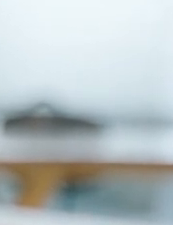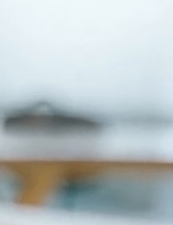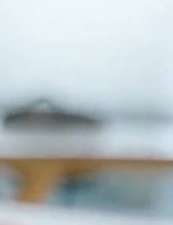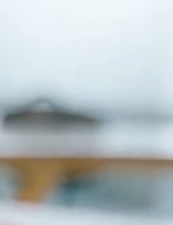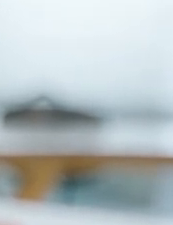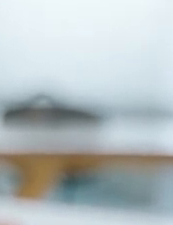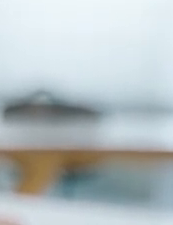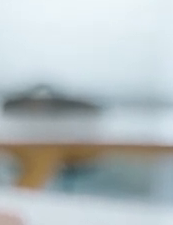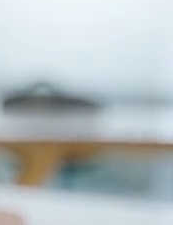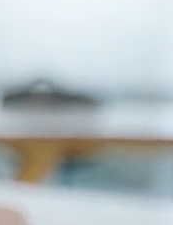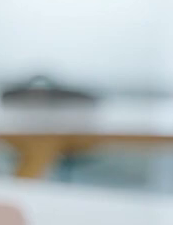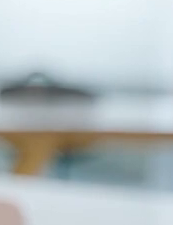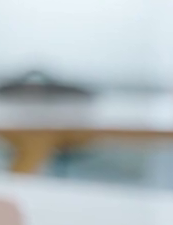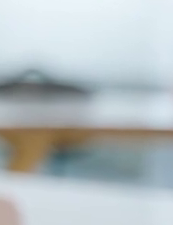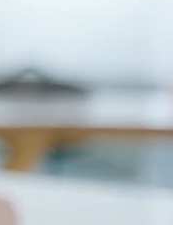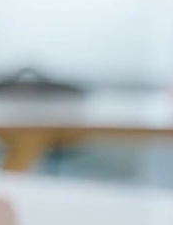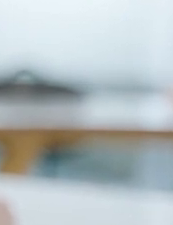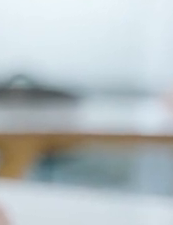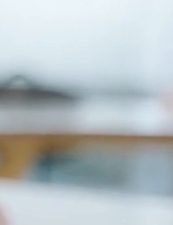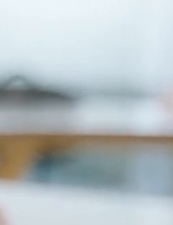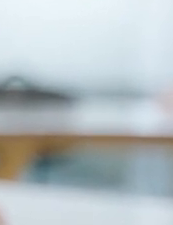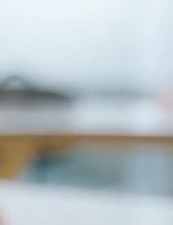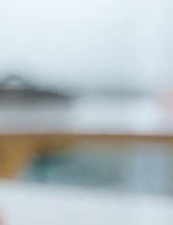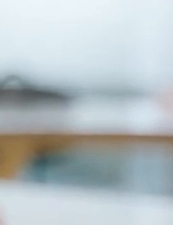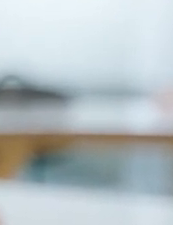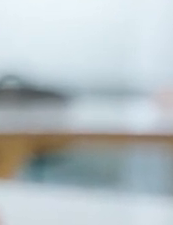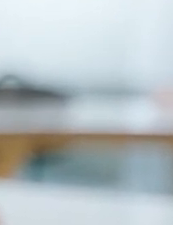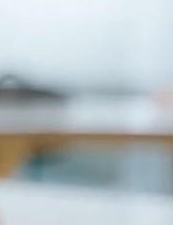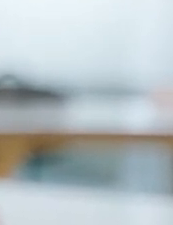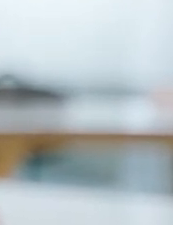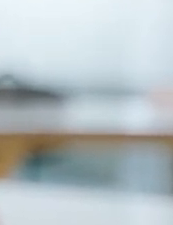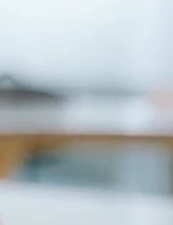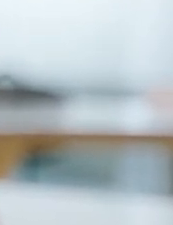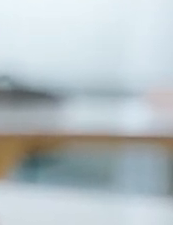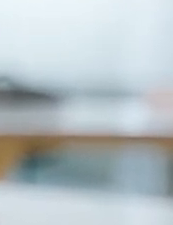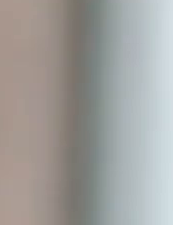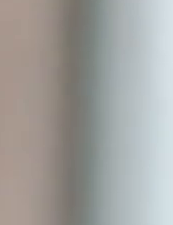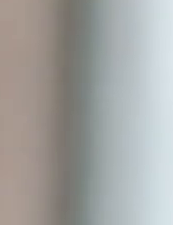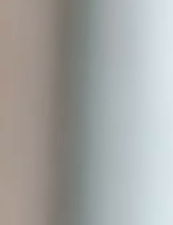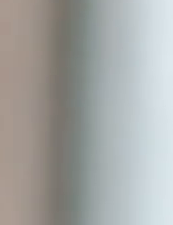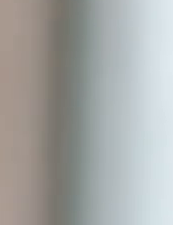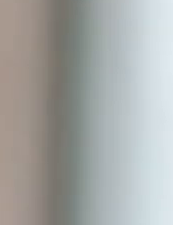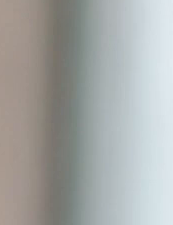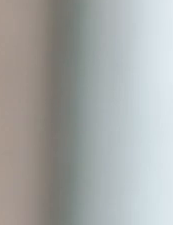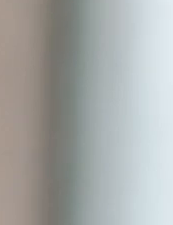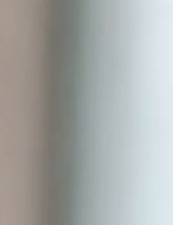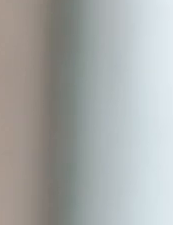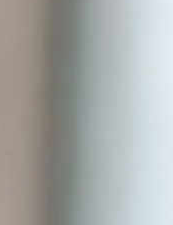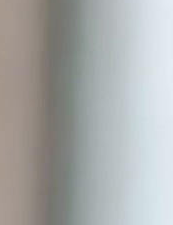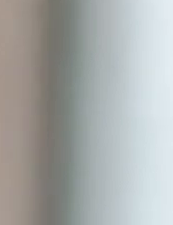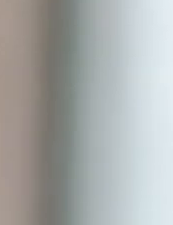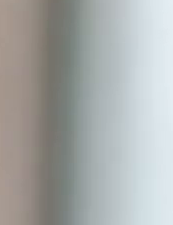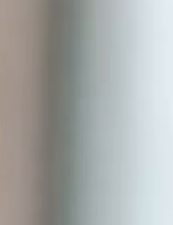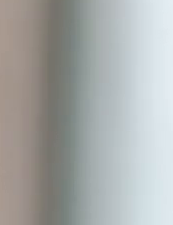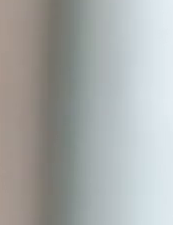que venir por diseño. Claro, las cuestiones por diseño son complejas porque implican cambios culturales profundos e implican,